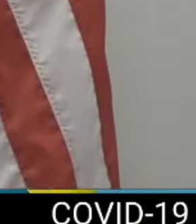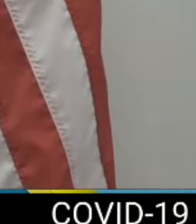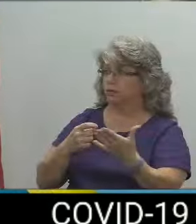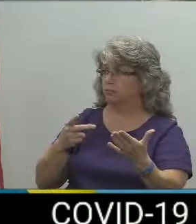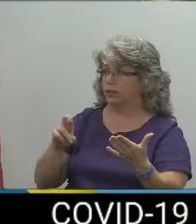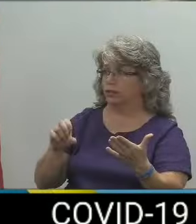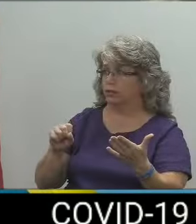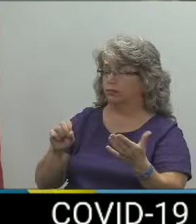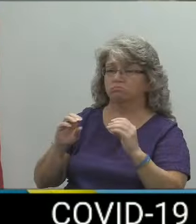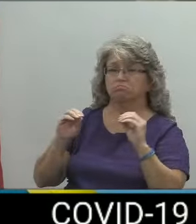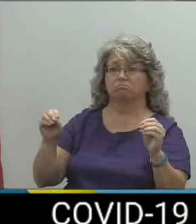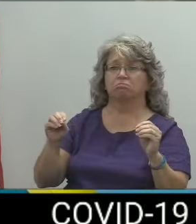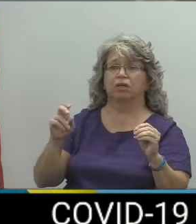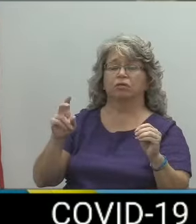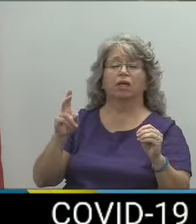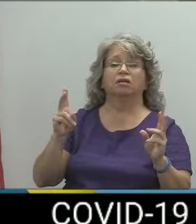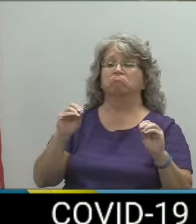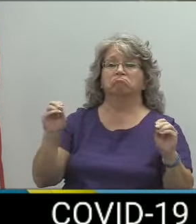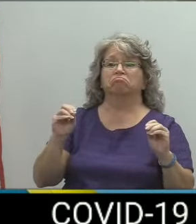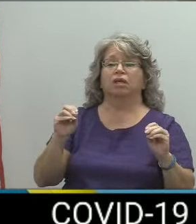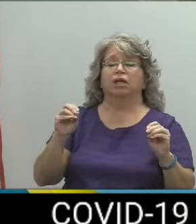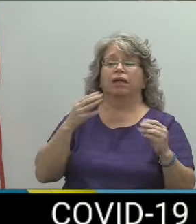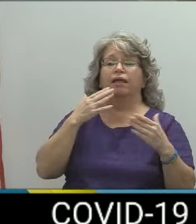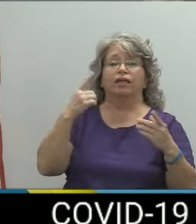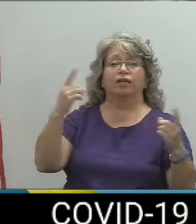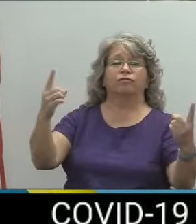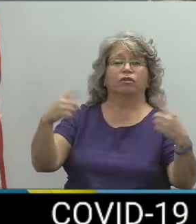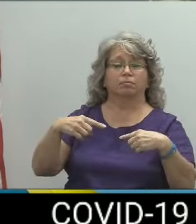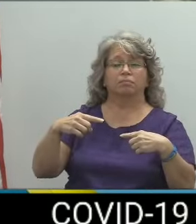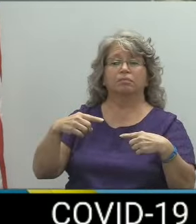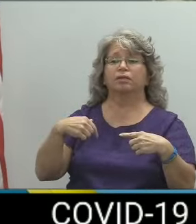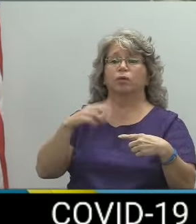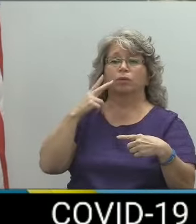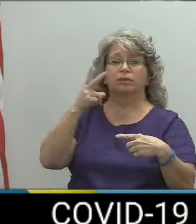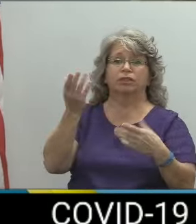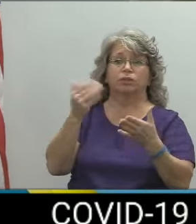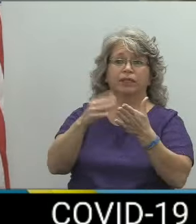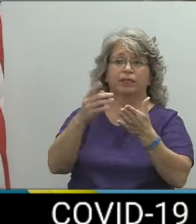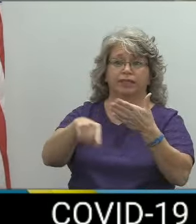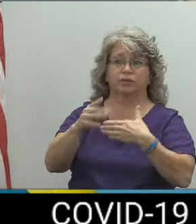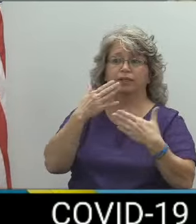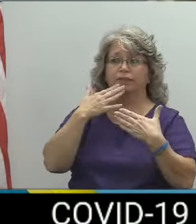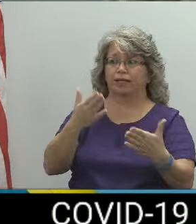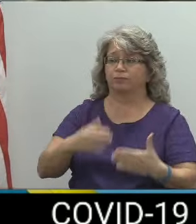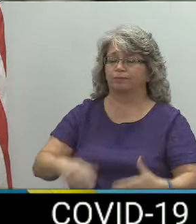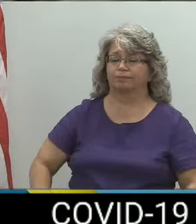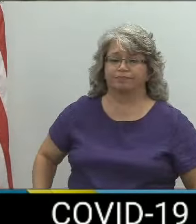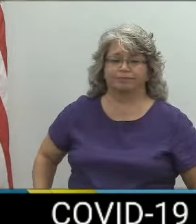No? Seeing none, thank you for attending the presser, and we will see you again next week. Thank you.